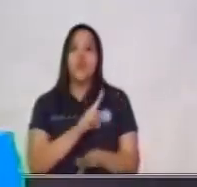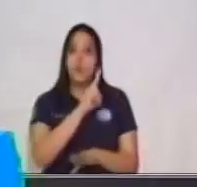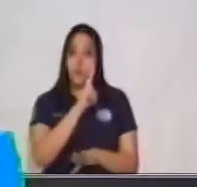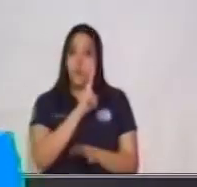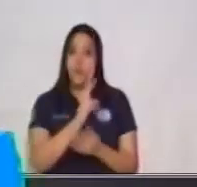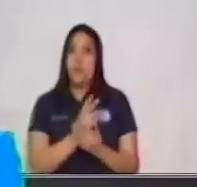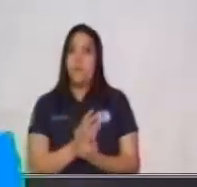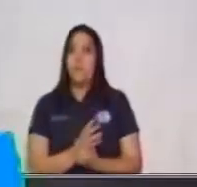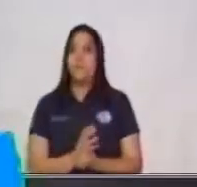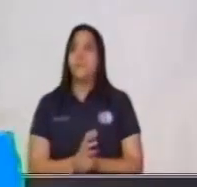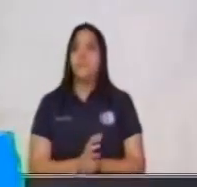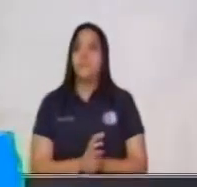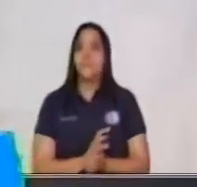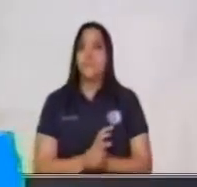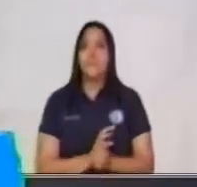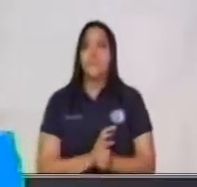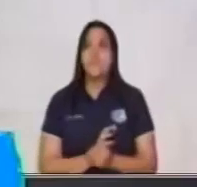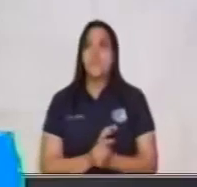al cuadrado.